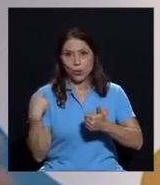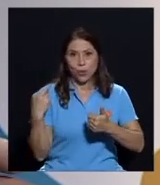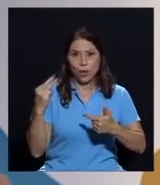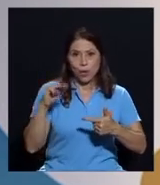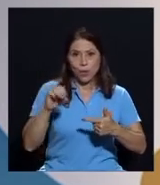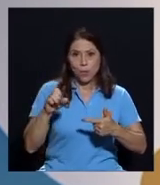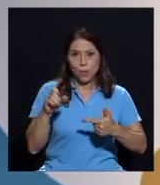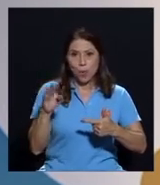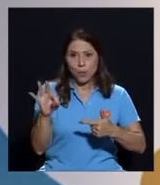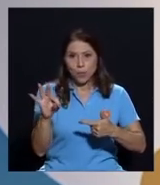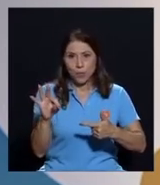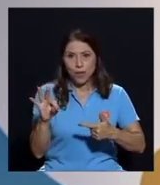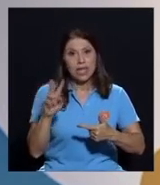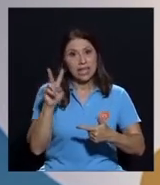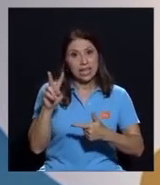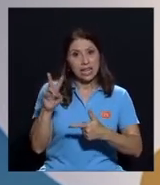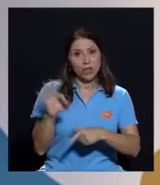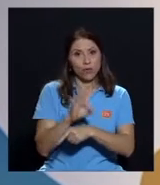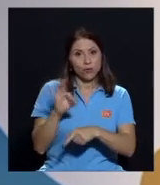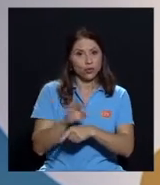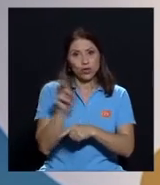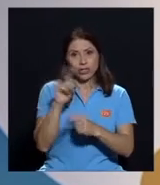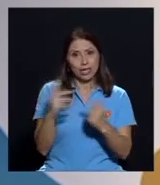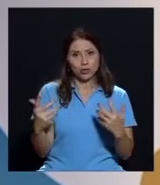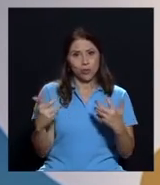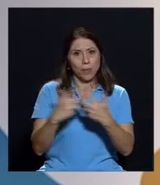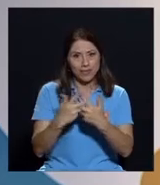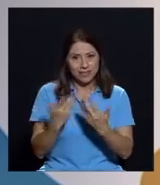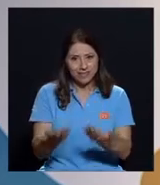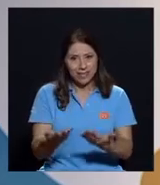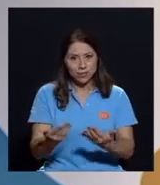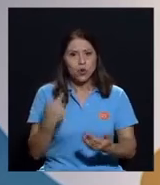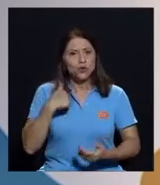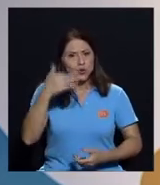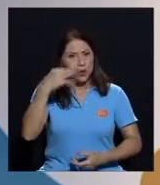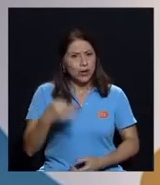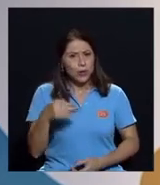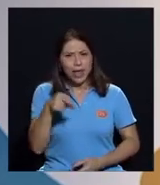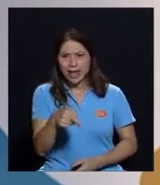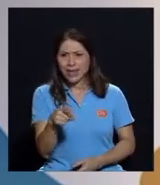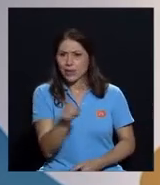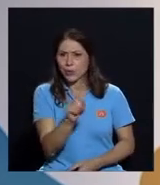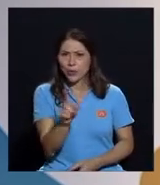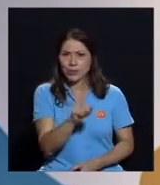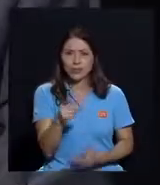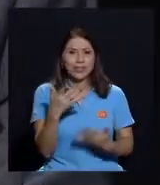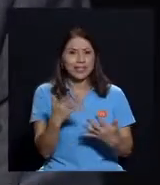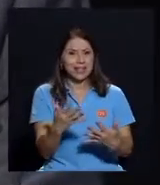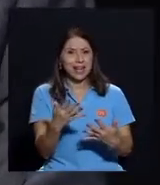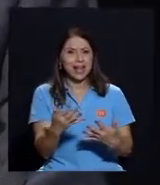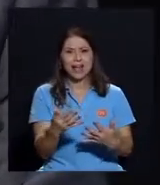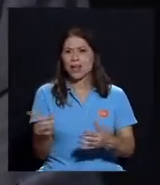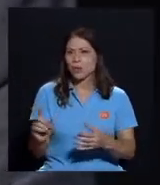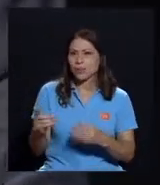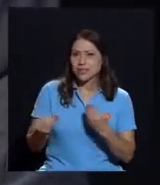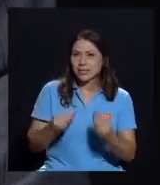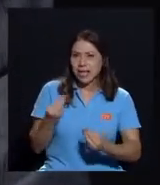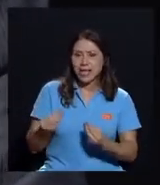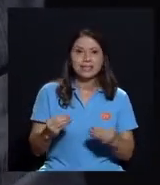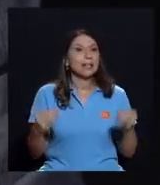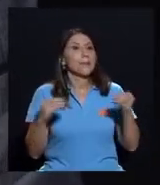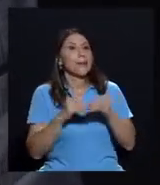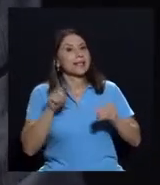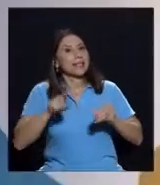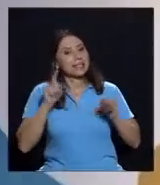que tienen dos funciones que no son necesariamente compatibles en eso yo creo que ahí no es necesariamente donde está la aún sería en materia está más en la coordinación